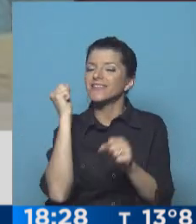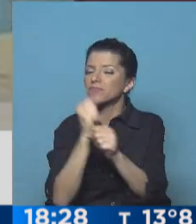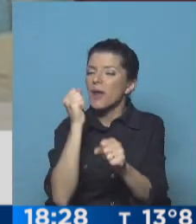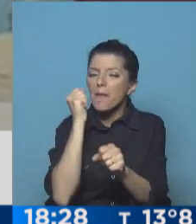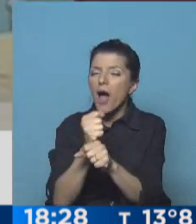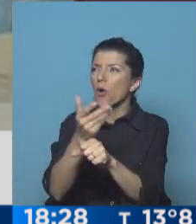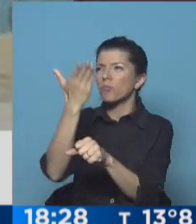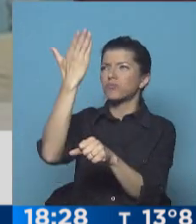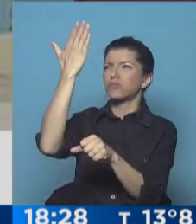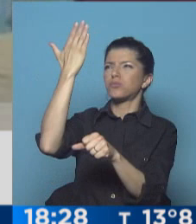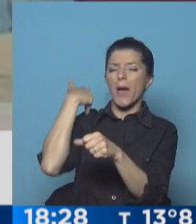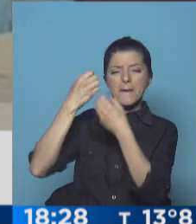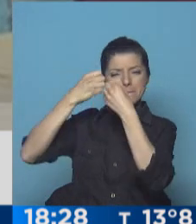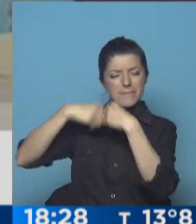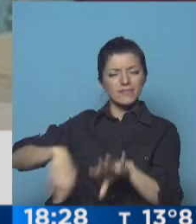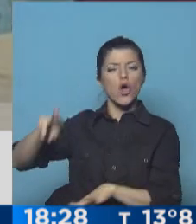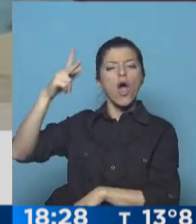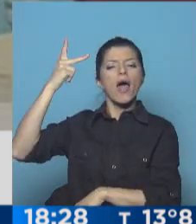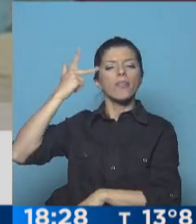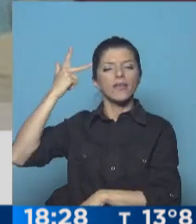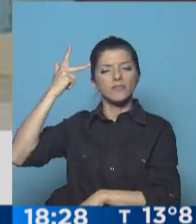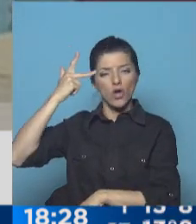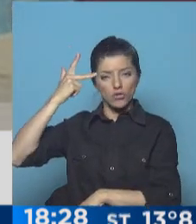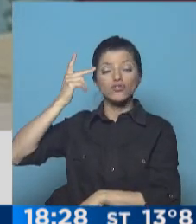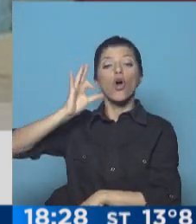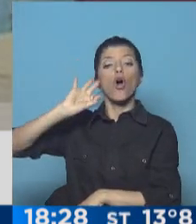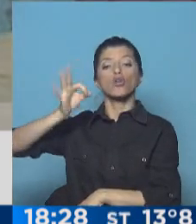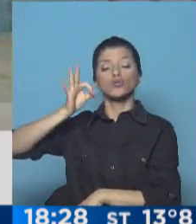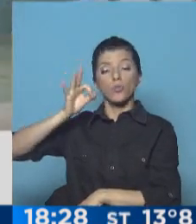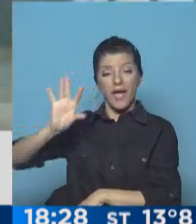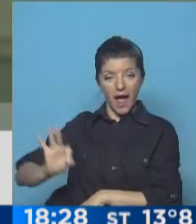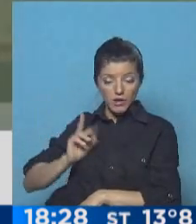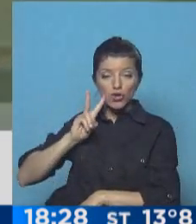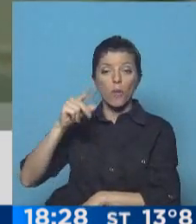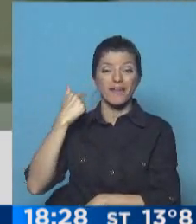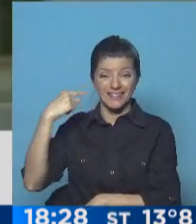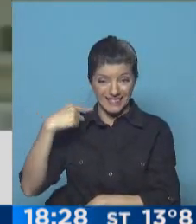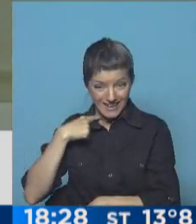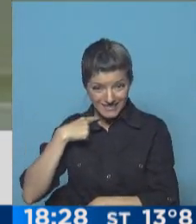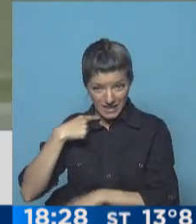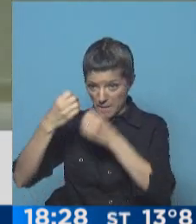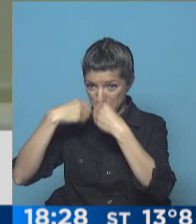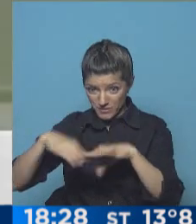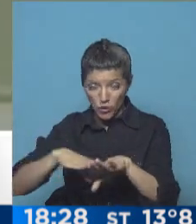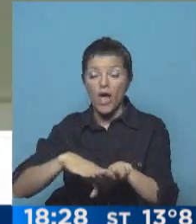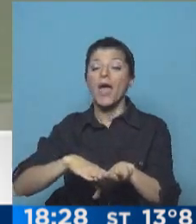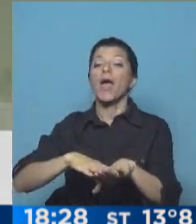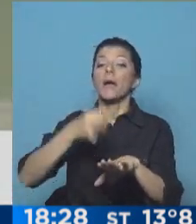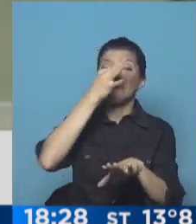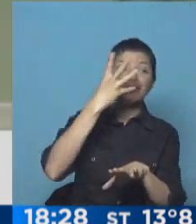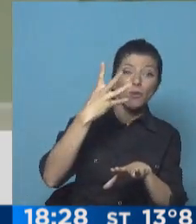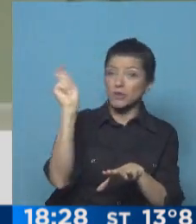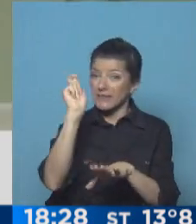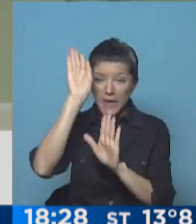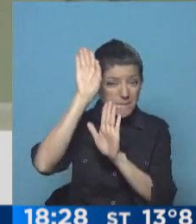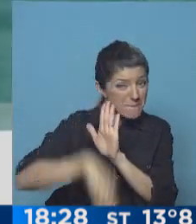inició el 18 de octubre del año 2013, en menos de 24 meses,